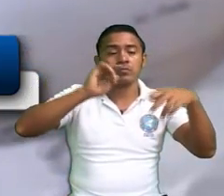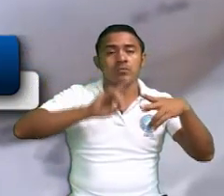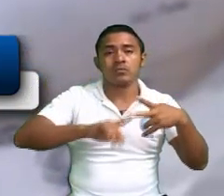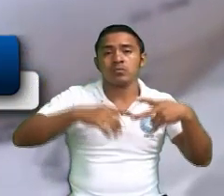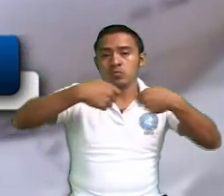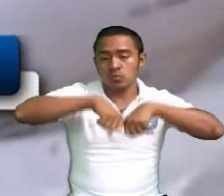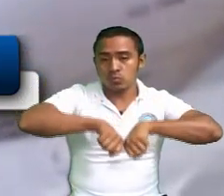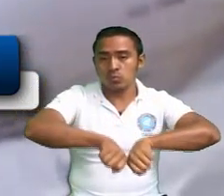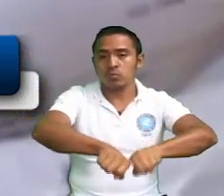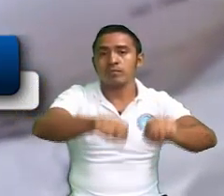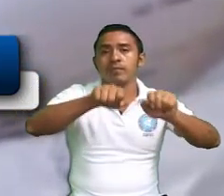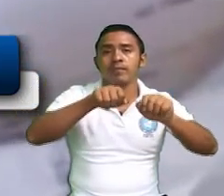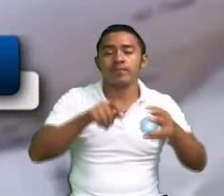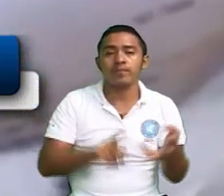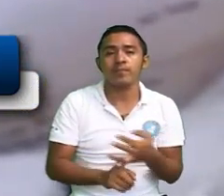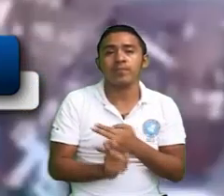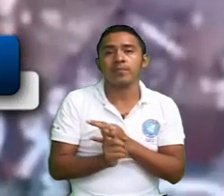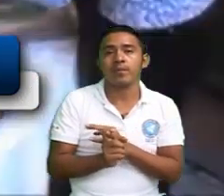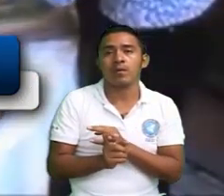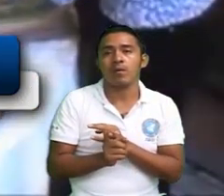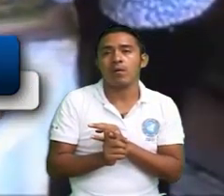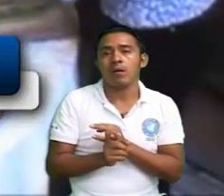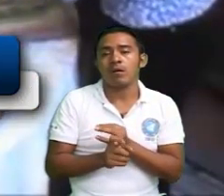supermercados o lugares donde la gente